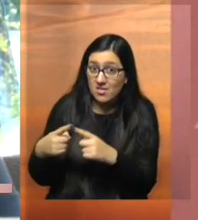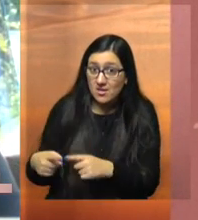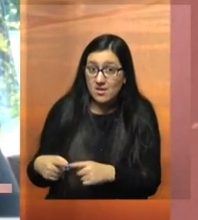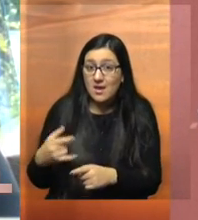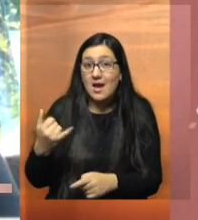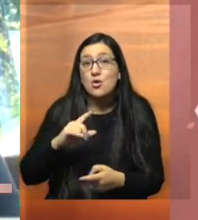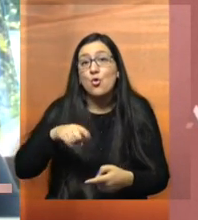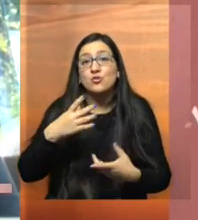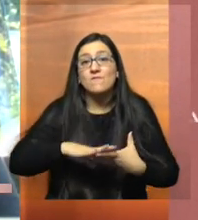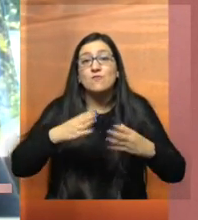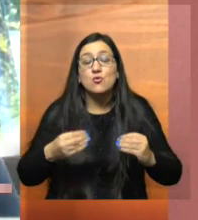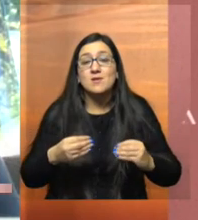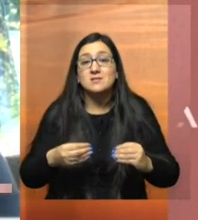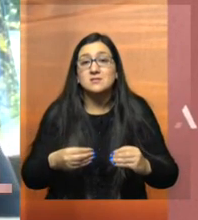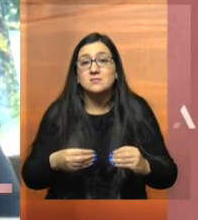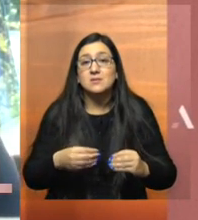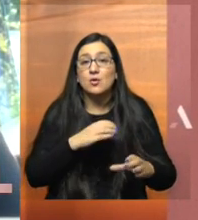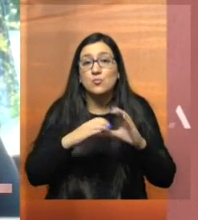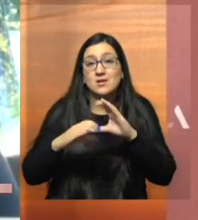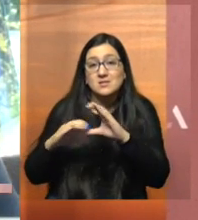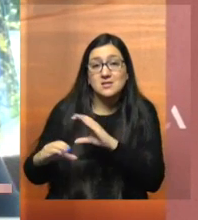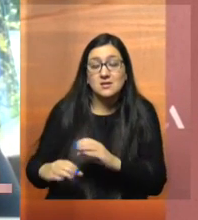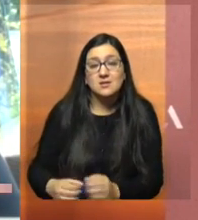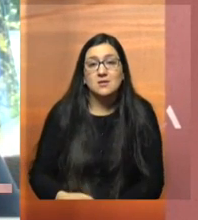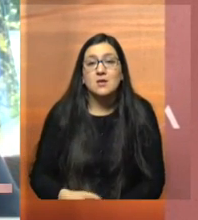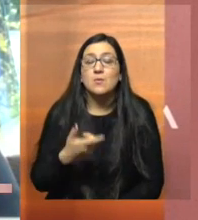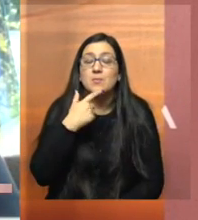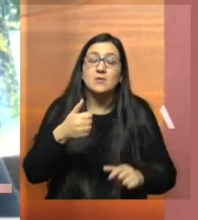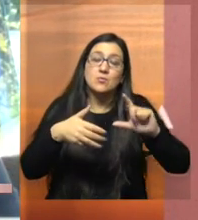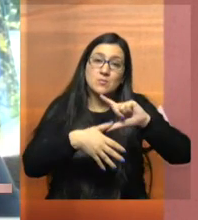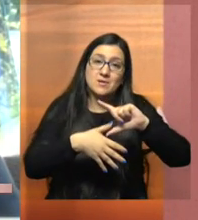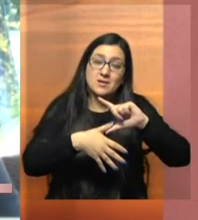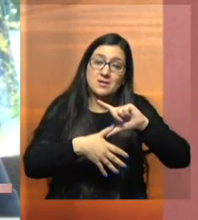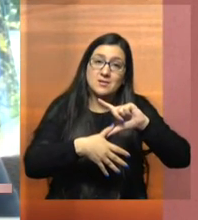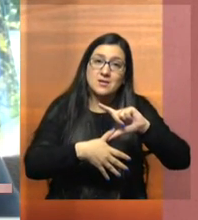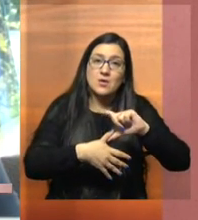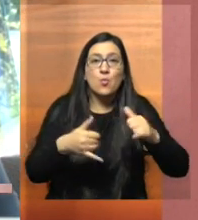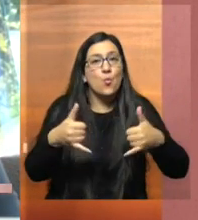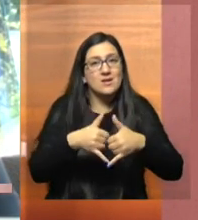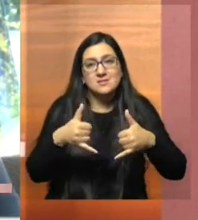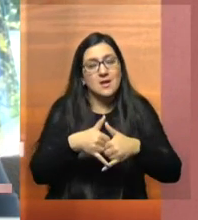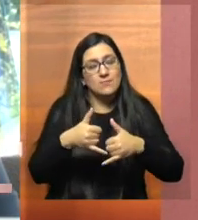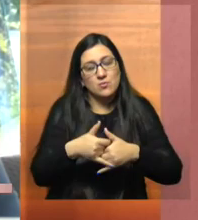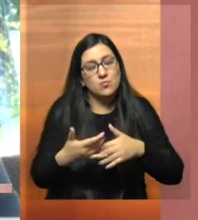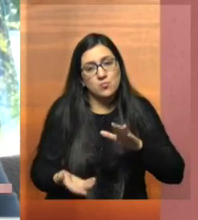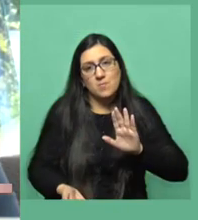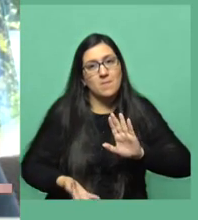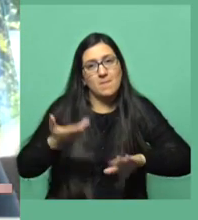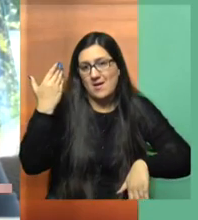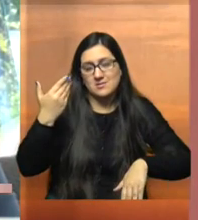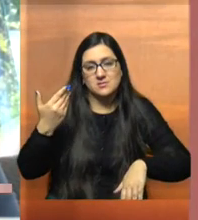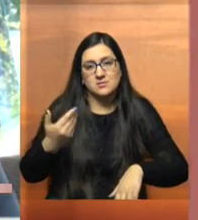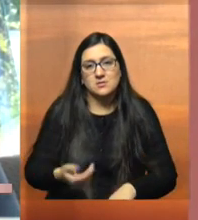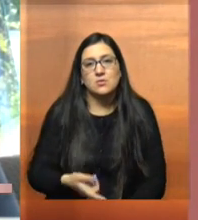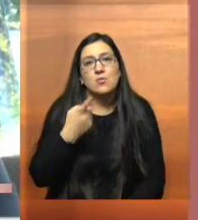otros medios de mensajería? En el caso de América Latina, WhatsApp tiene una penetración altísima, lo identificamos en